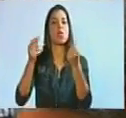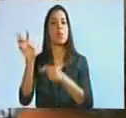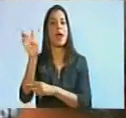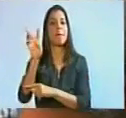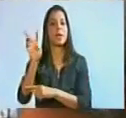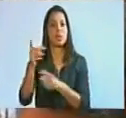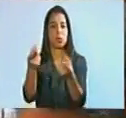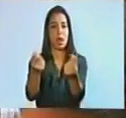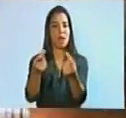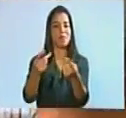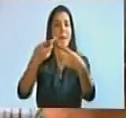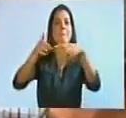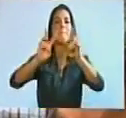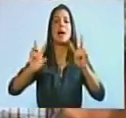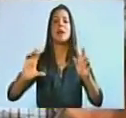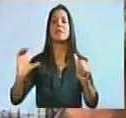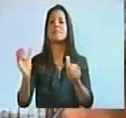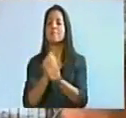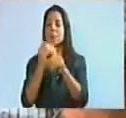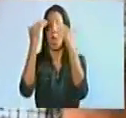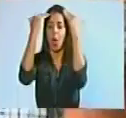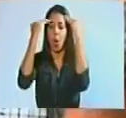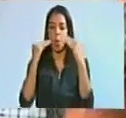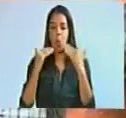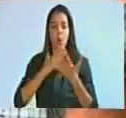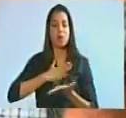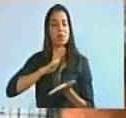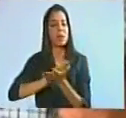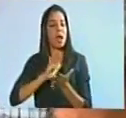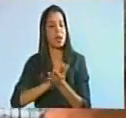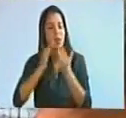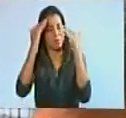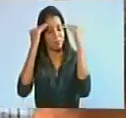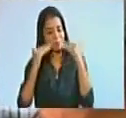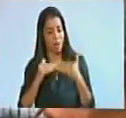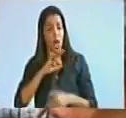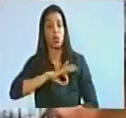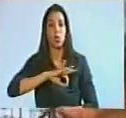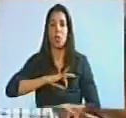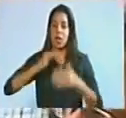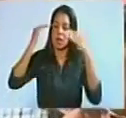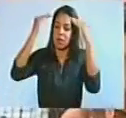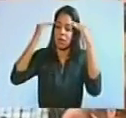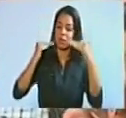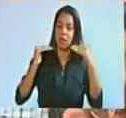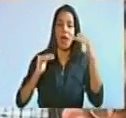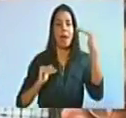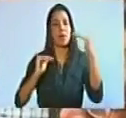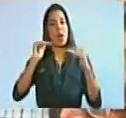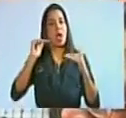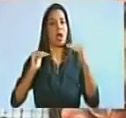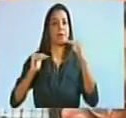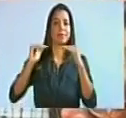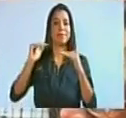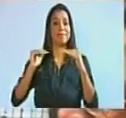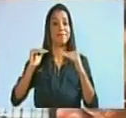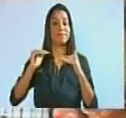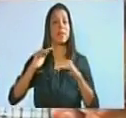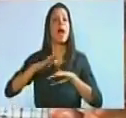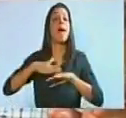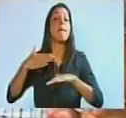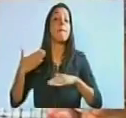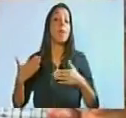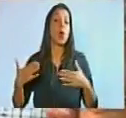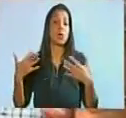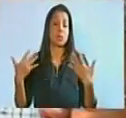la paz económica, sino la paz social también, el equilibrio. Ese equilibrio, ya que han existido